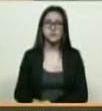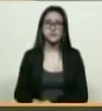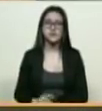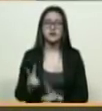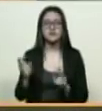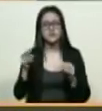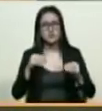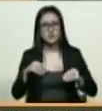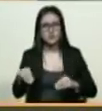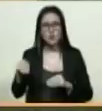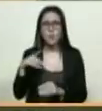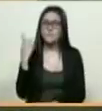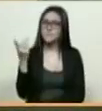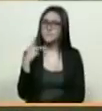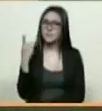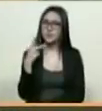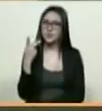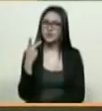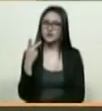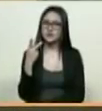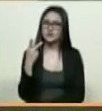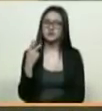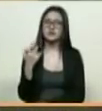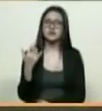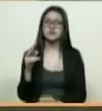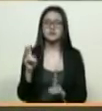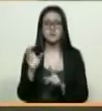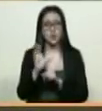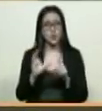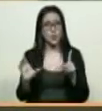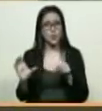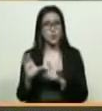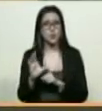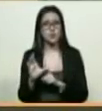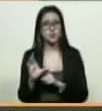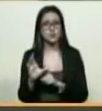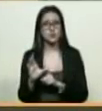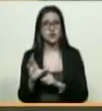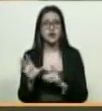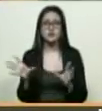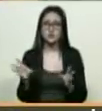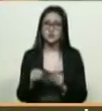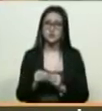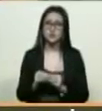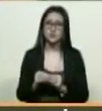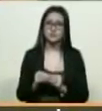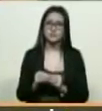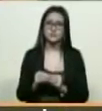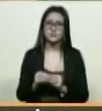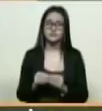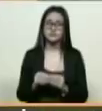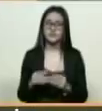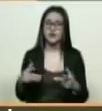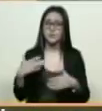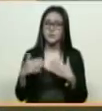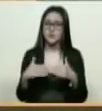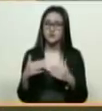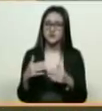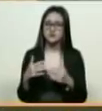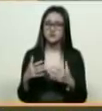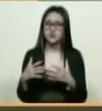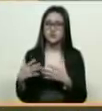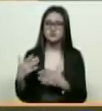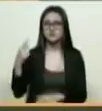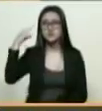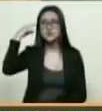territorial, desde la dimensión política y desde la dimensión cultural, que en definitiva pues viene a cerrar el proceso de descolonización